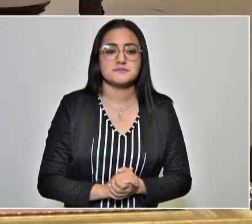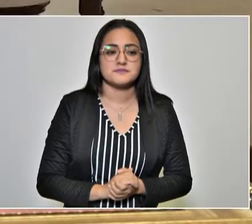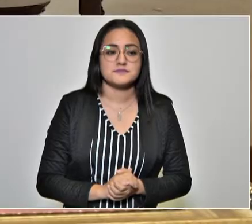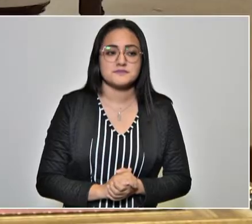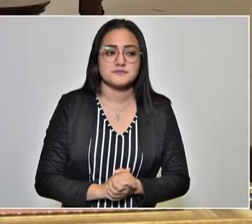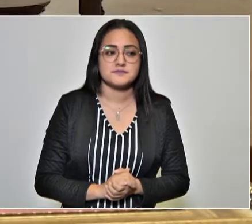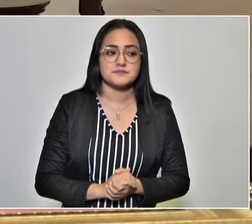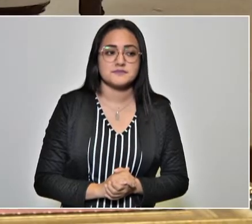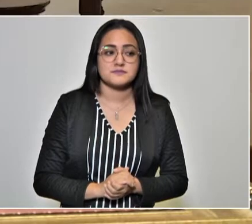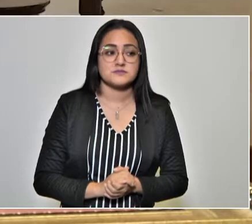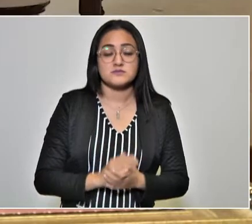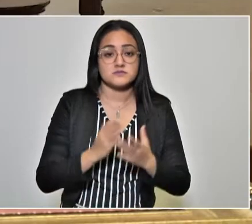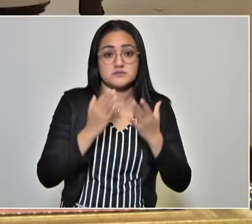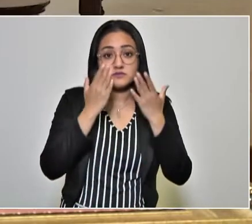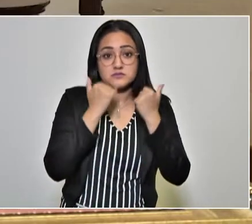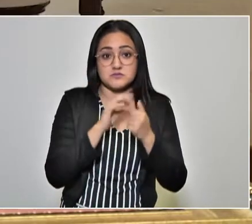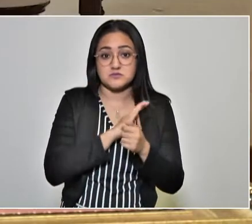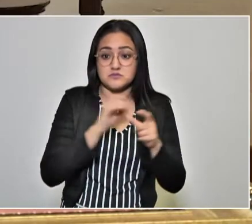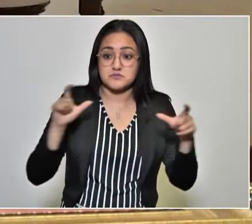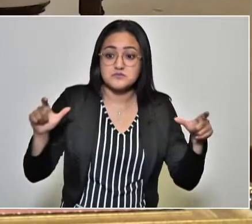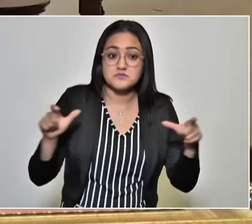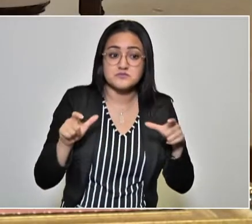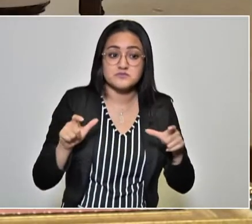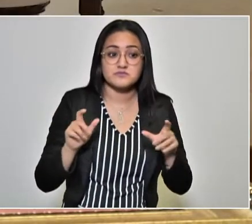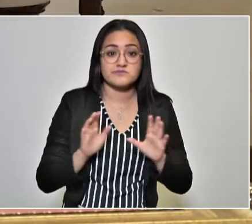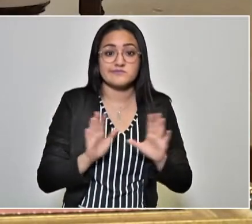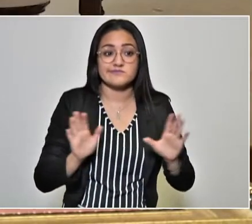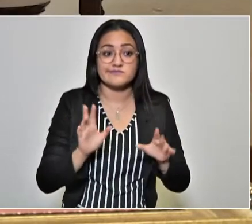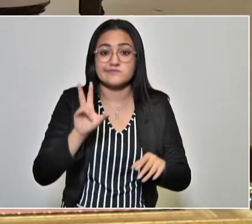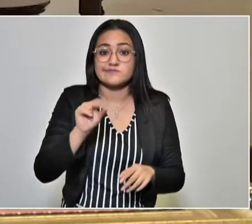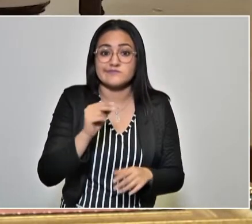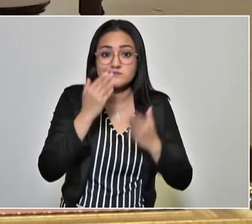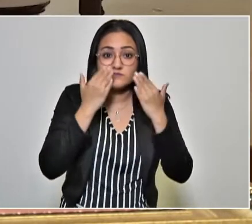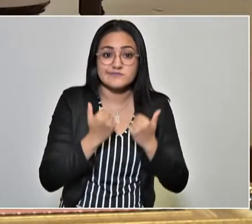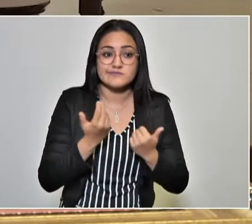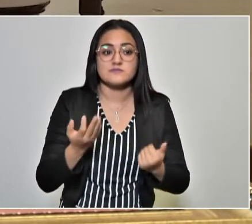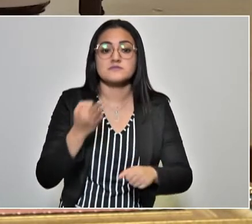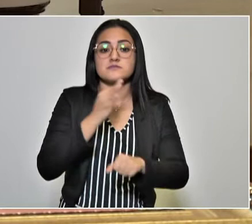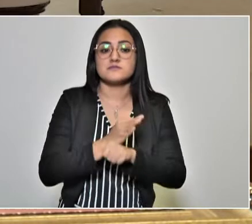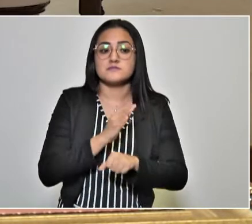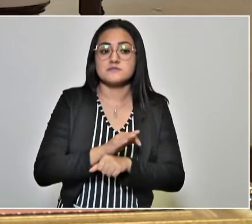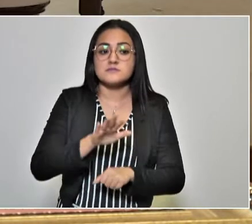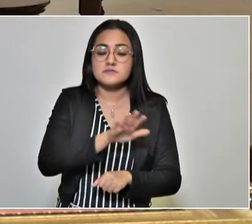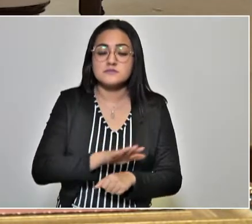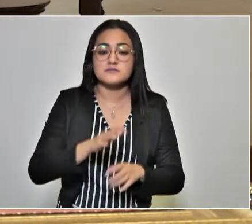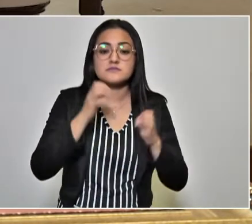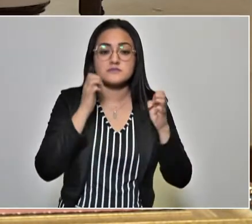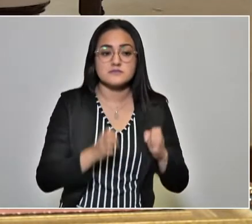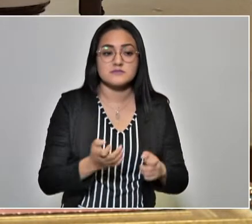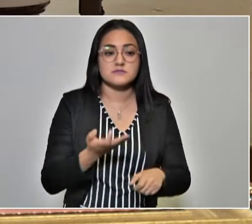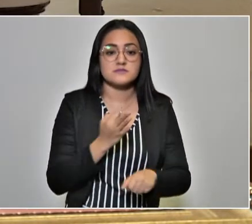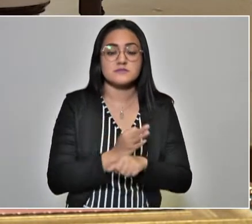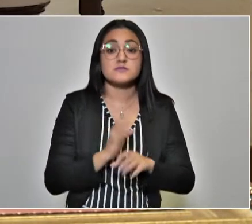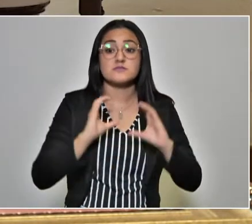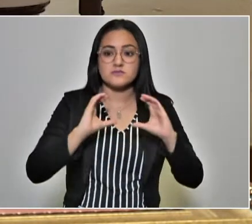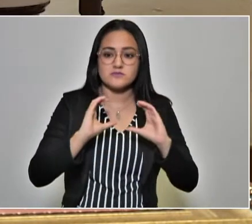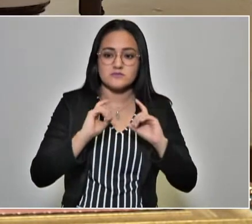no hay forma de disminuir No. las dimensiones del área que está siendo